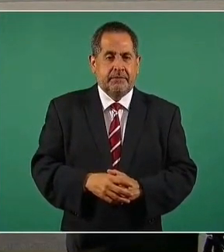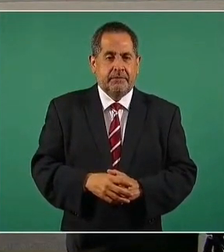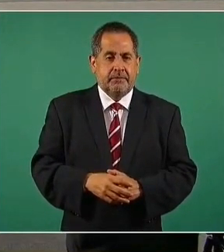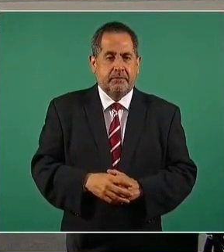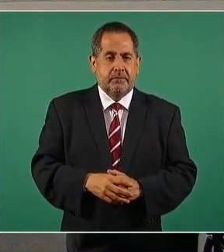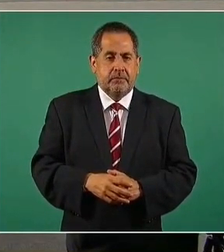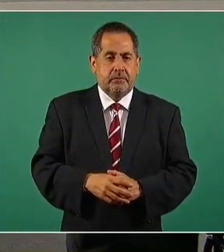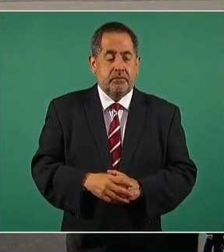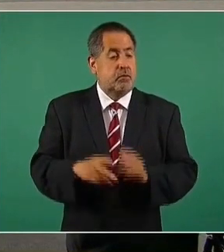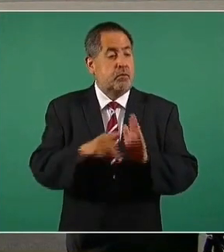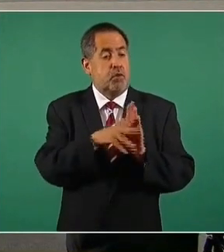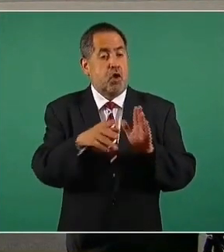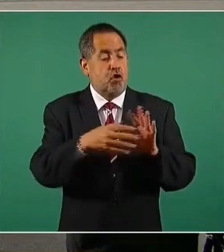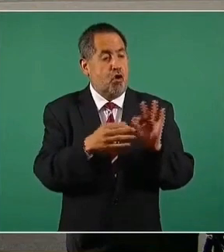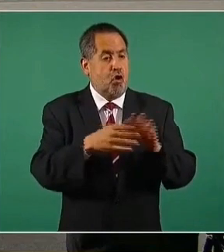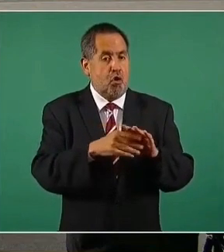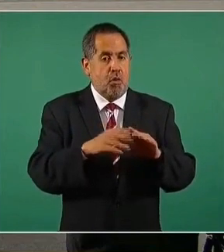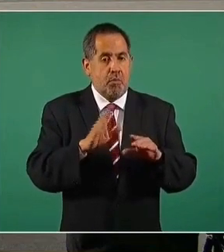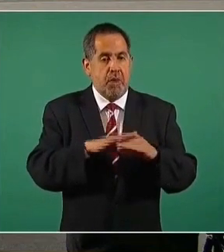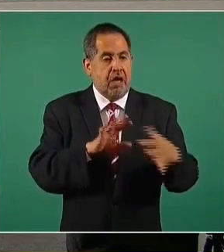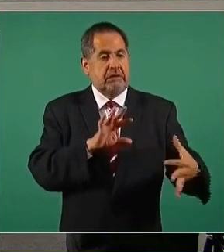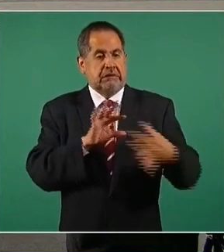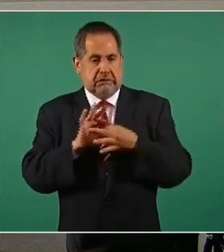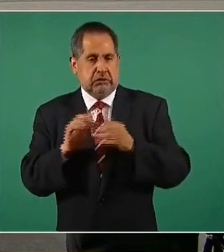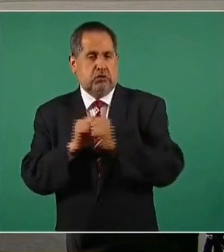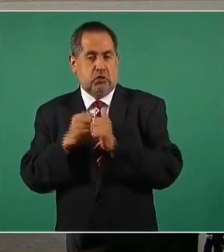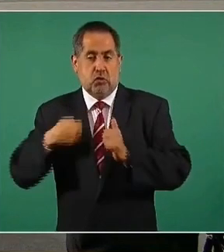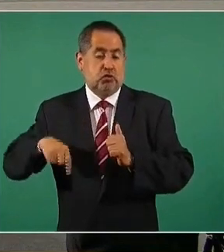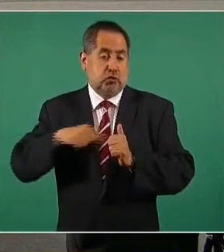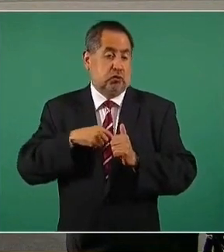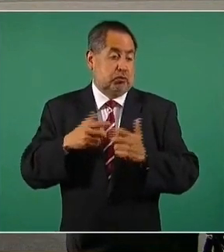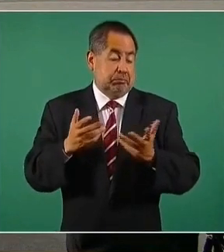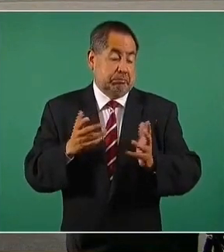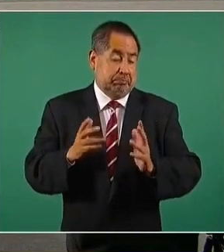El periódico que está más vinculado a nosotros.